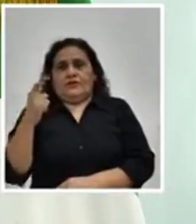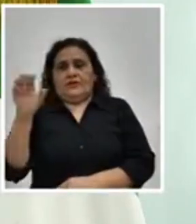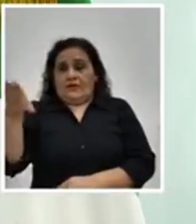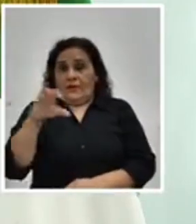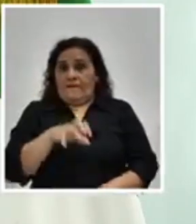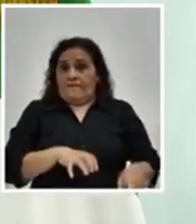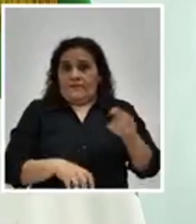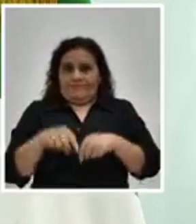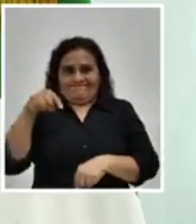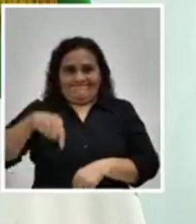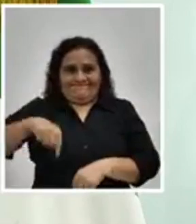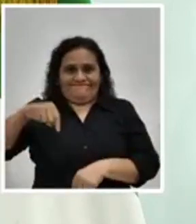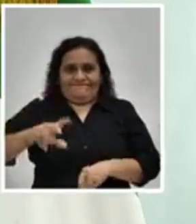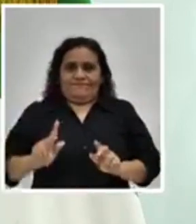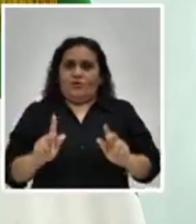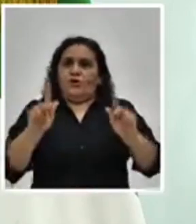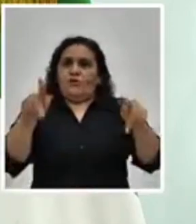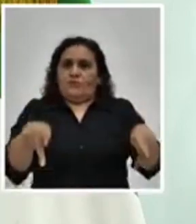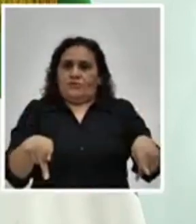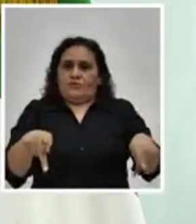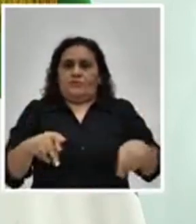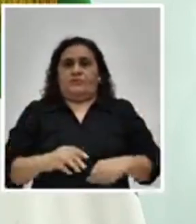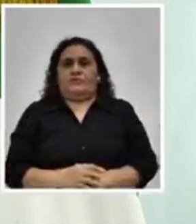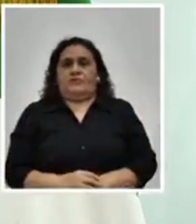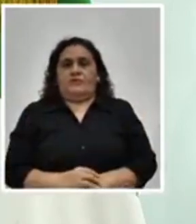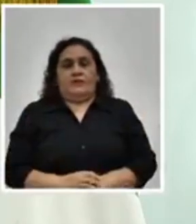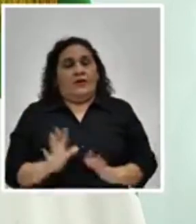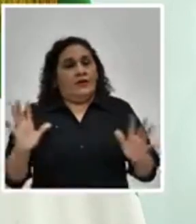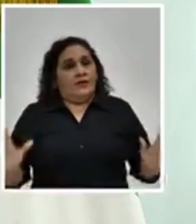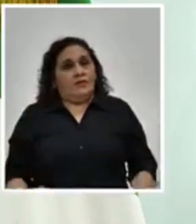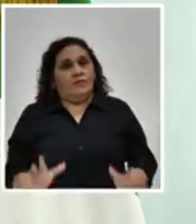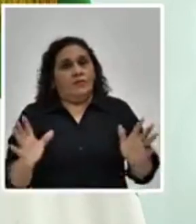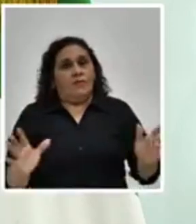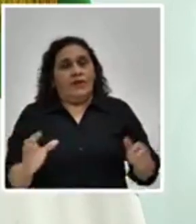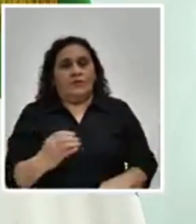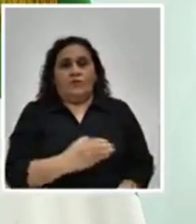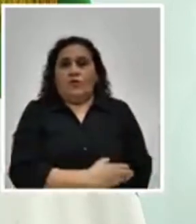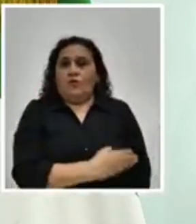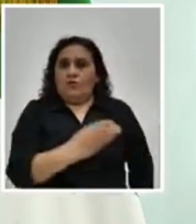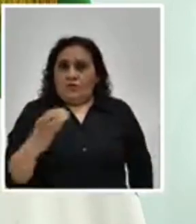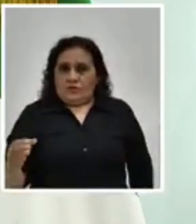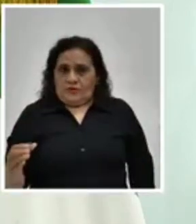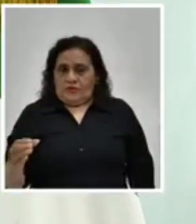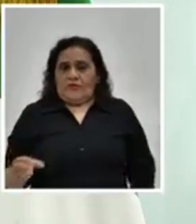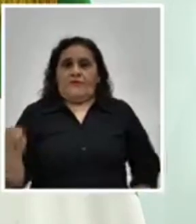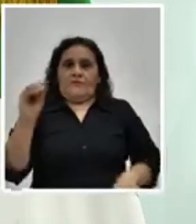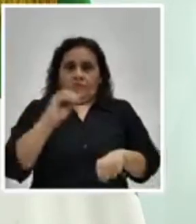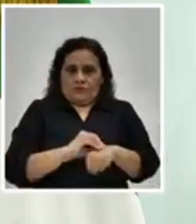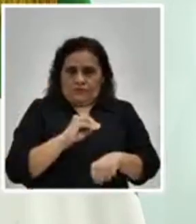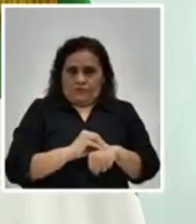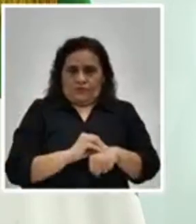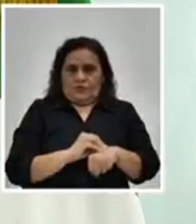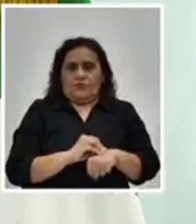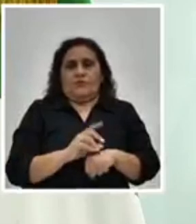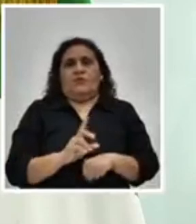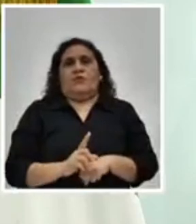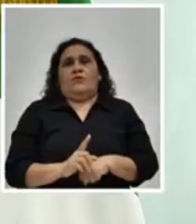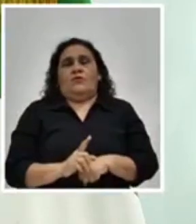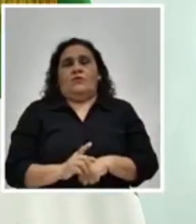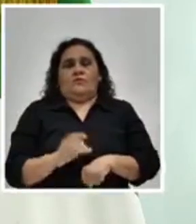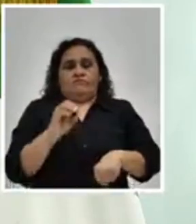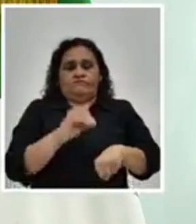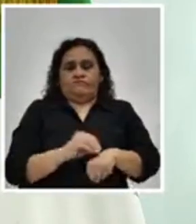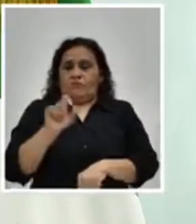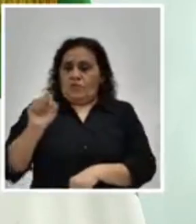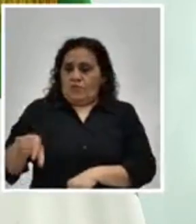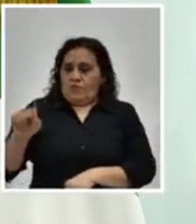municipio. En materia de fomento agropecuario, se implementó y se llevó a cabo la reforestación